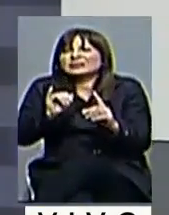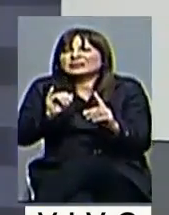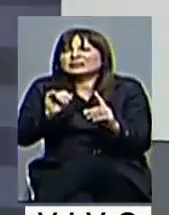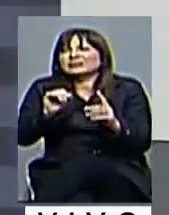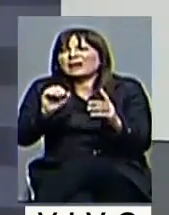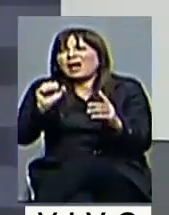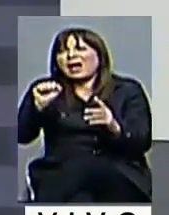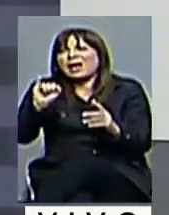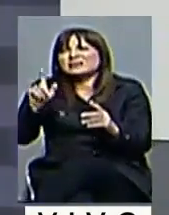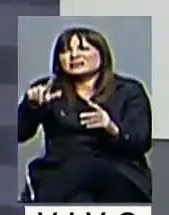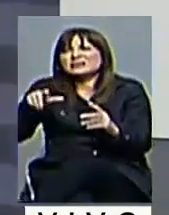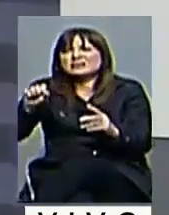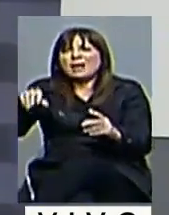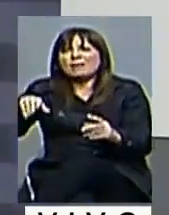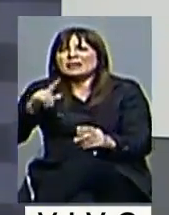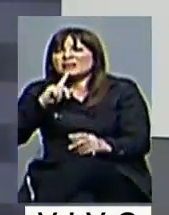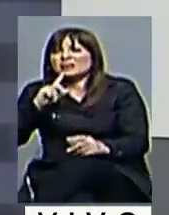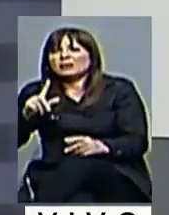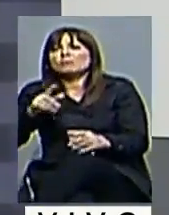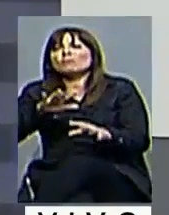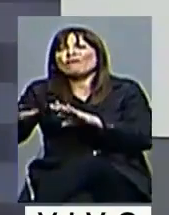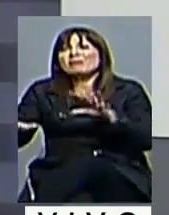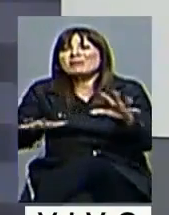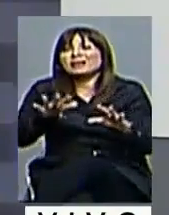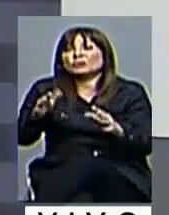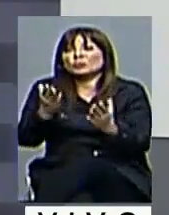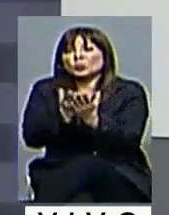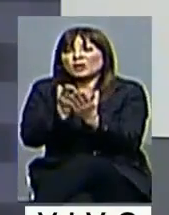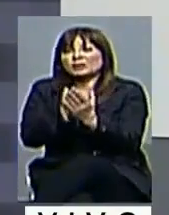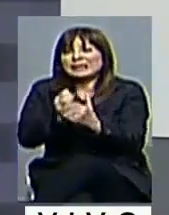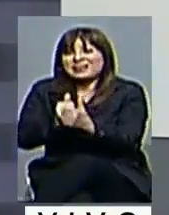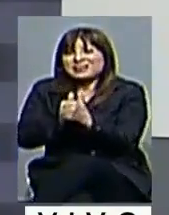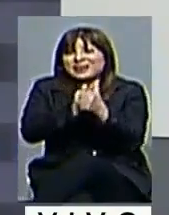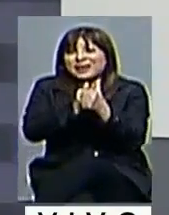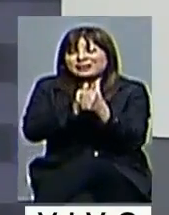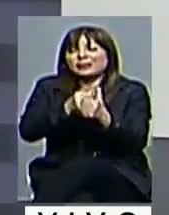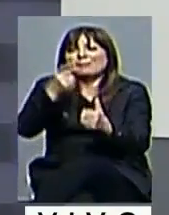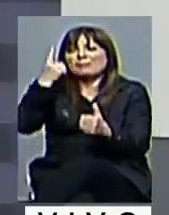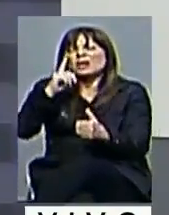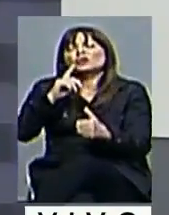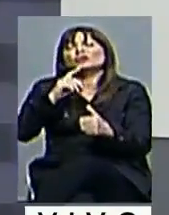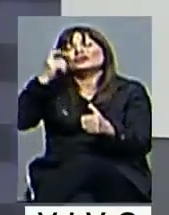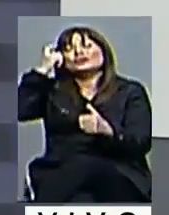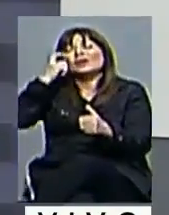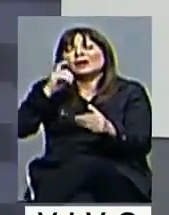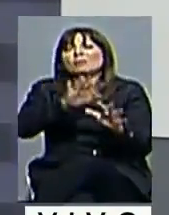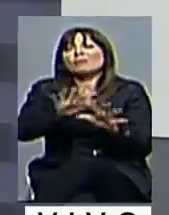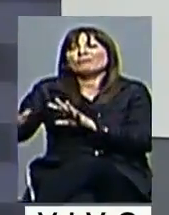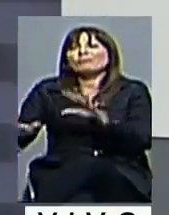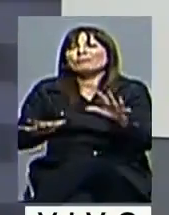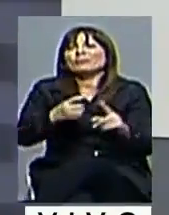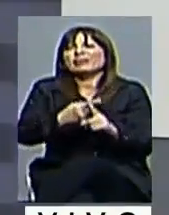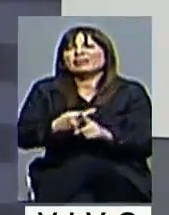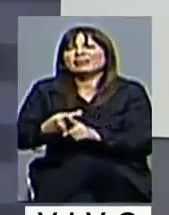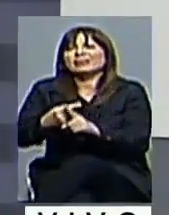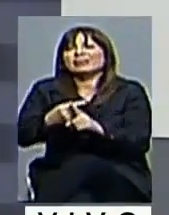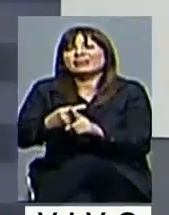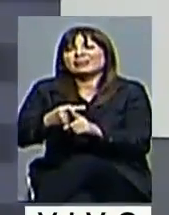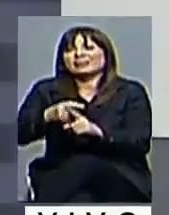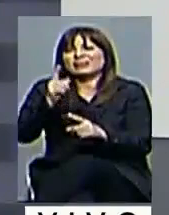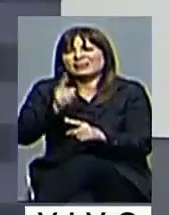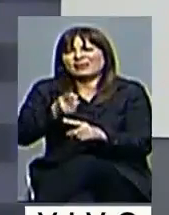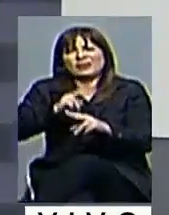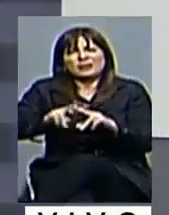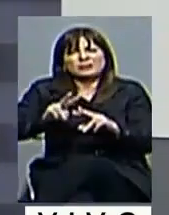dirigente el 2011 del movimiento estudiantil, pero yo siento que también los movimientos sociales tienen que hacer un upgrade,